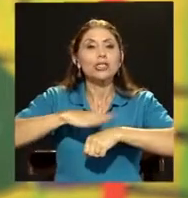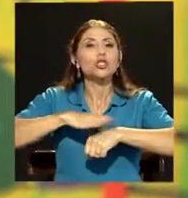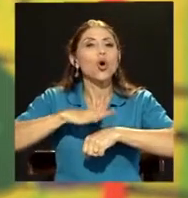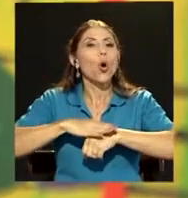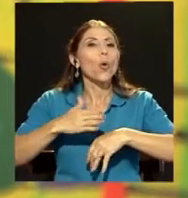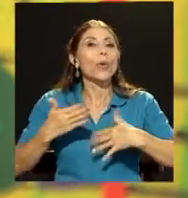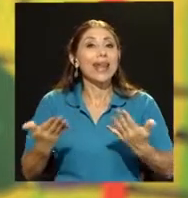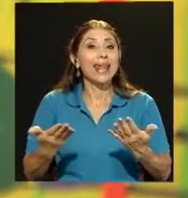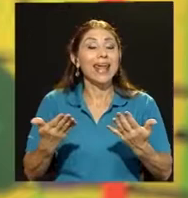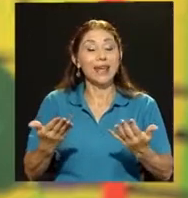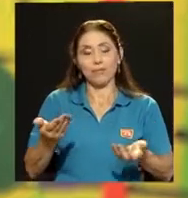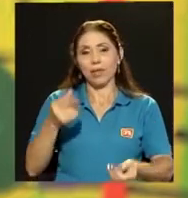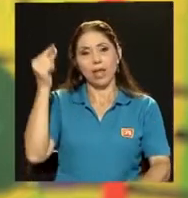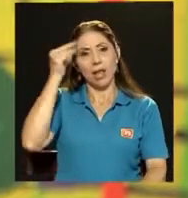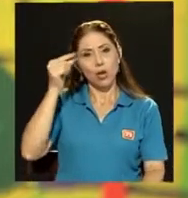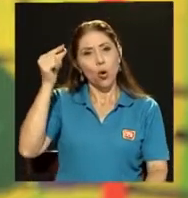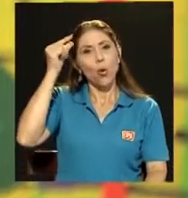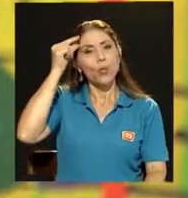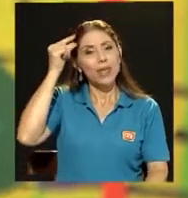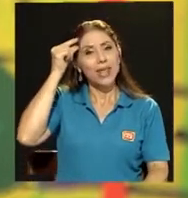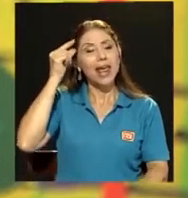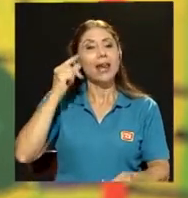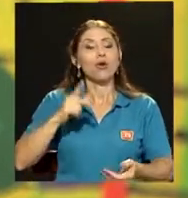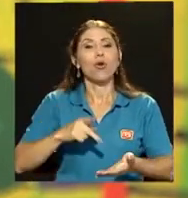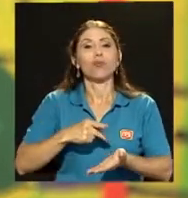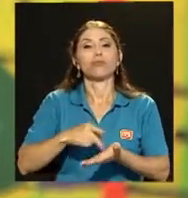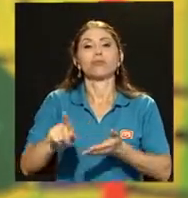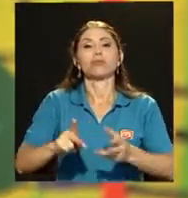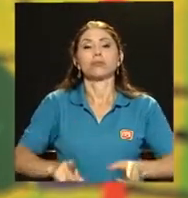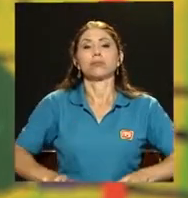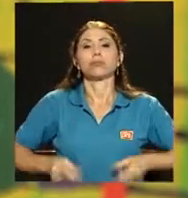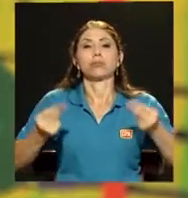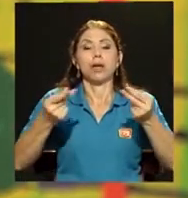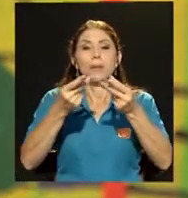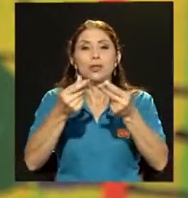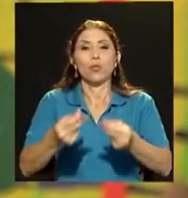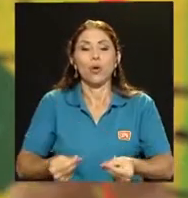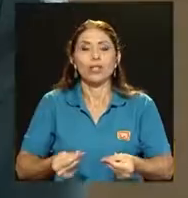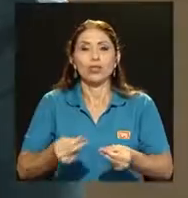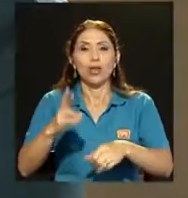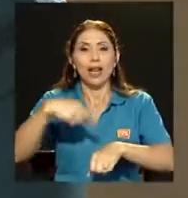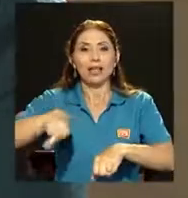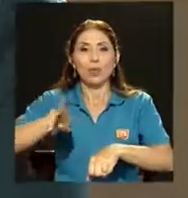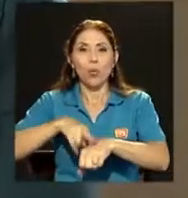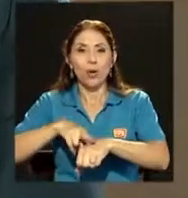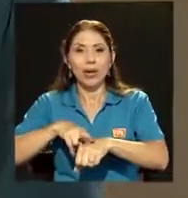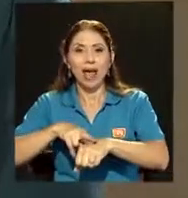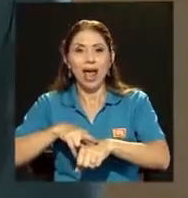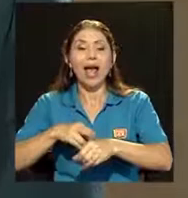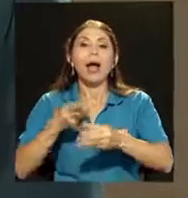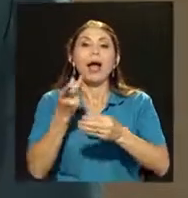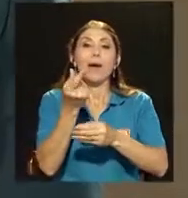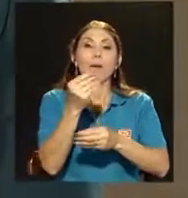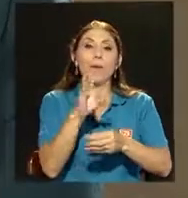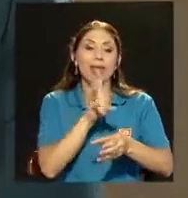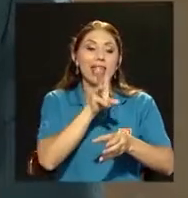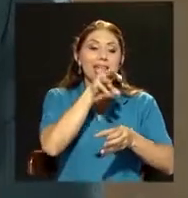liquidación que hace el gobierno del presupuesto de la República, es decir, de los ingresos y de los gastos del